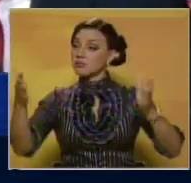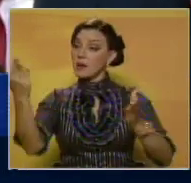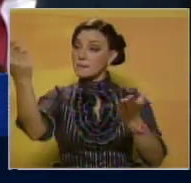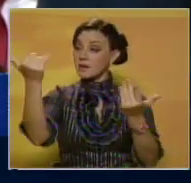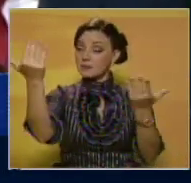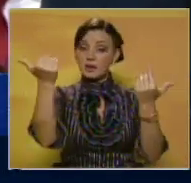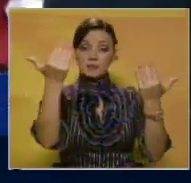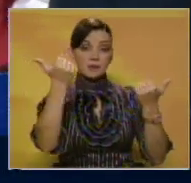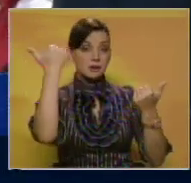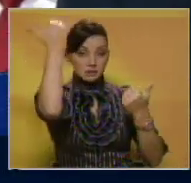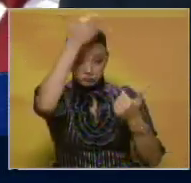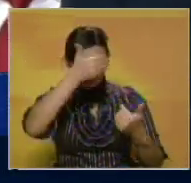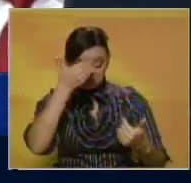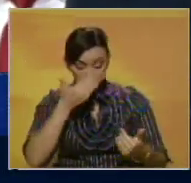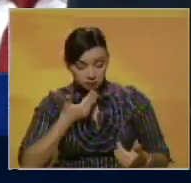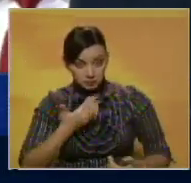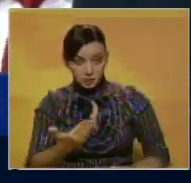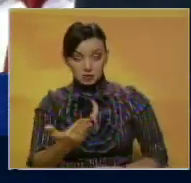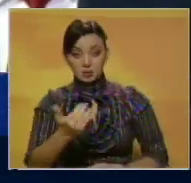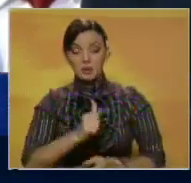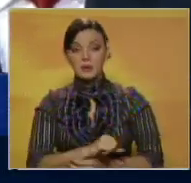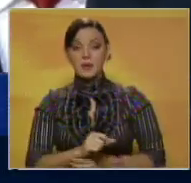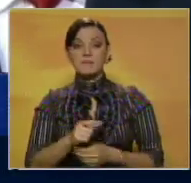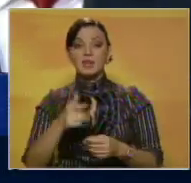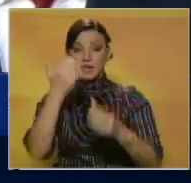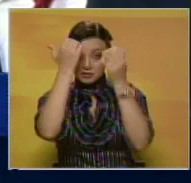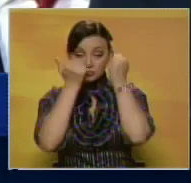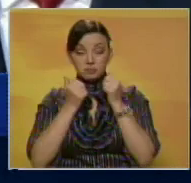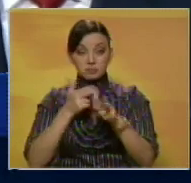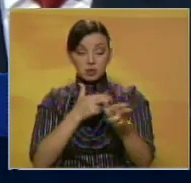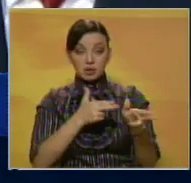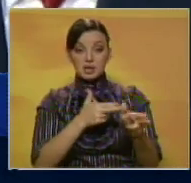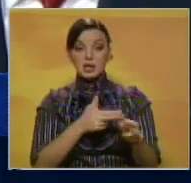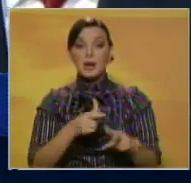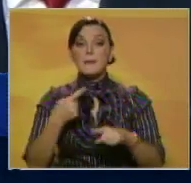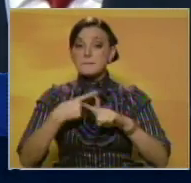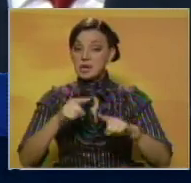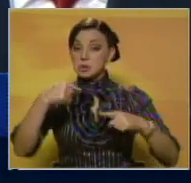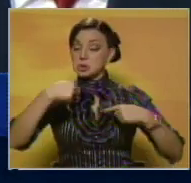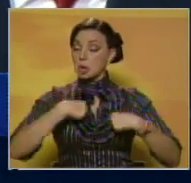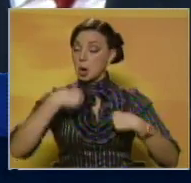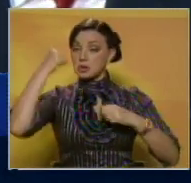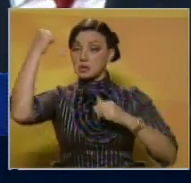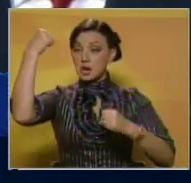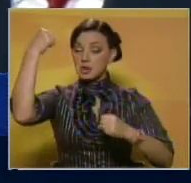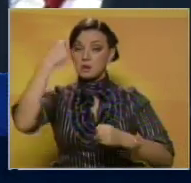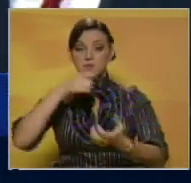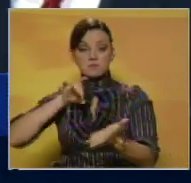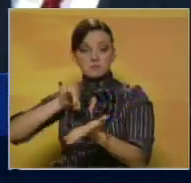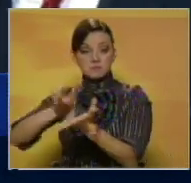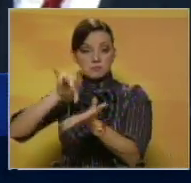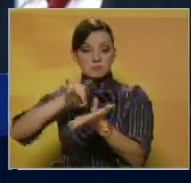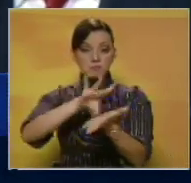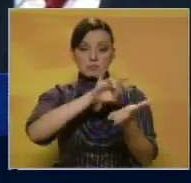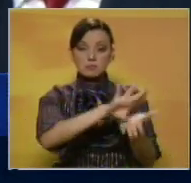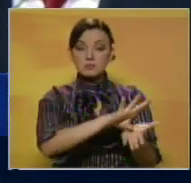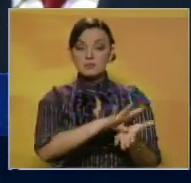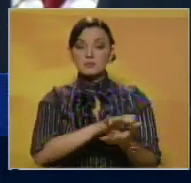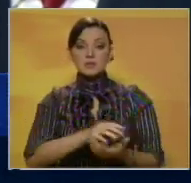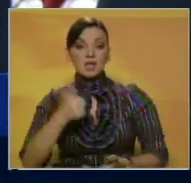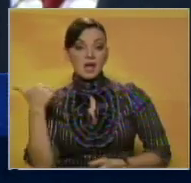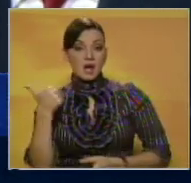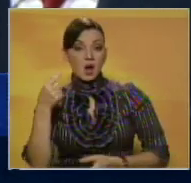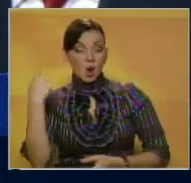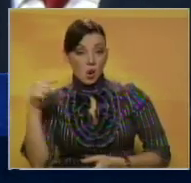terroristas islámicos y afirmó que en su eventual gobierno serán expulsados. El exgobernador de Florida, Jeb Bush, fue uno de